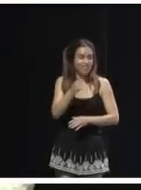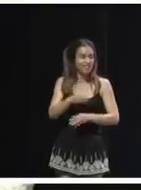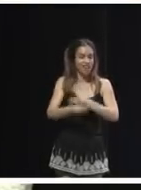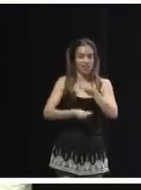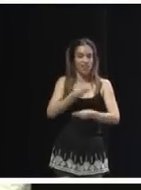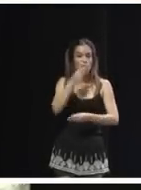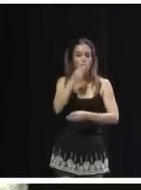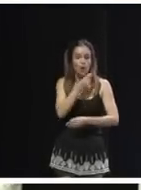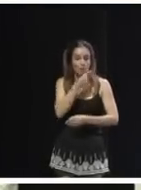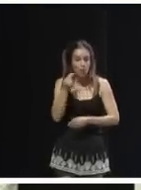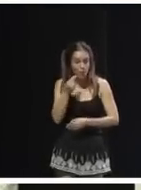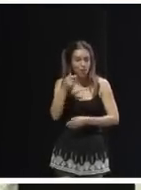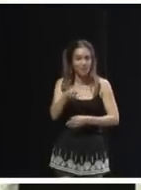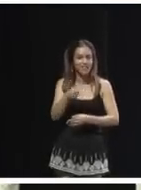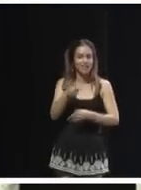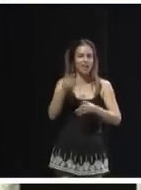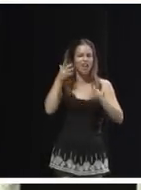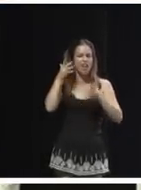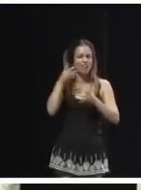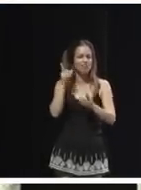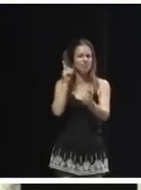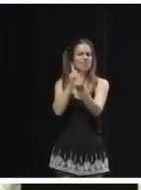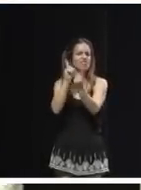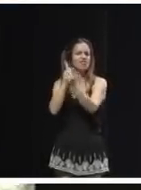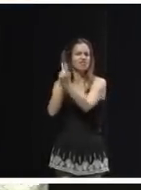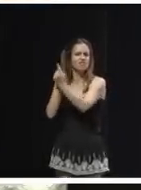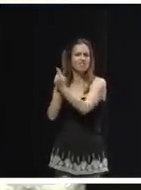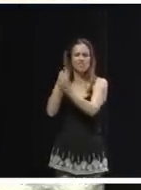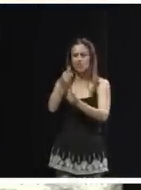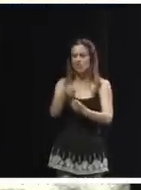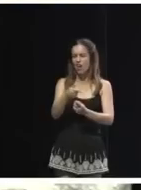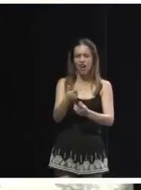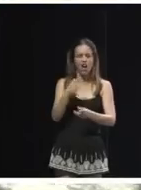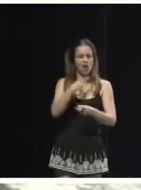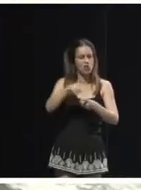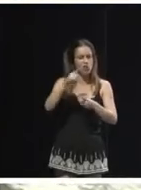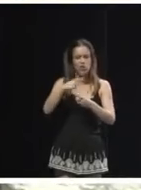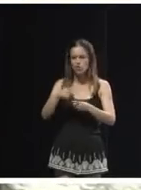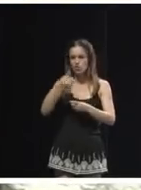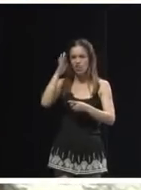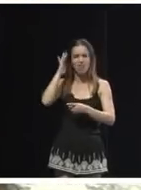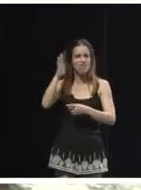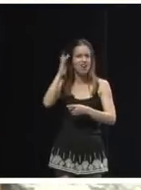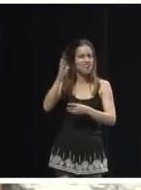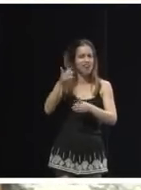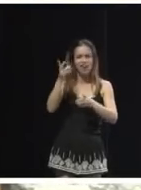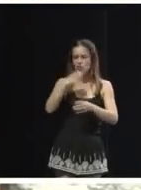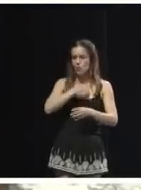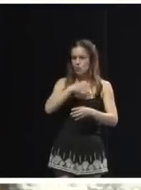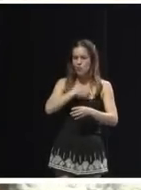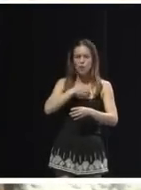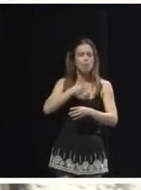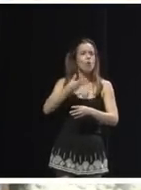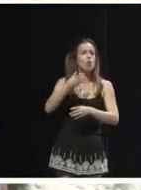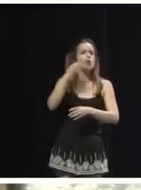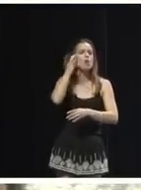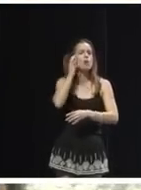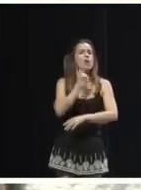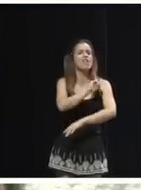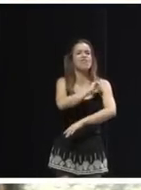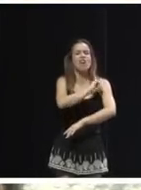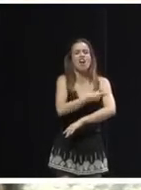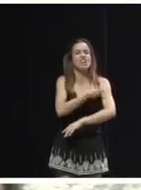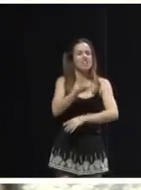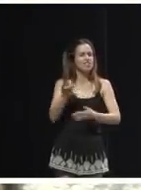a lo que era inimaginable que se podía enfrentar, porque es una mujer valiente, porque las que estamos aquí nos reflejamos en ella y también